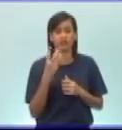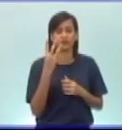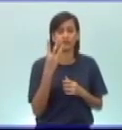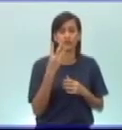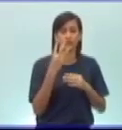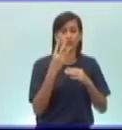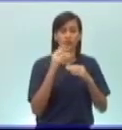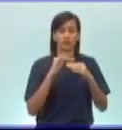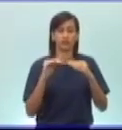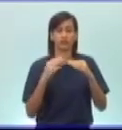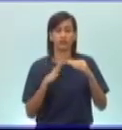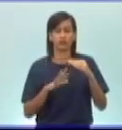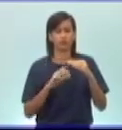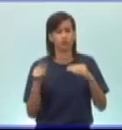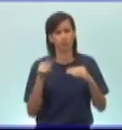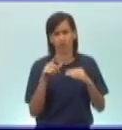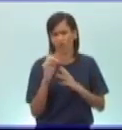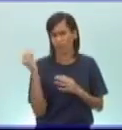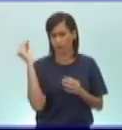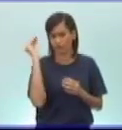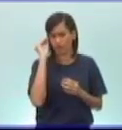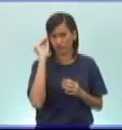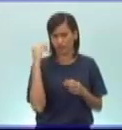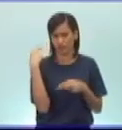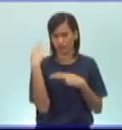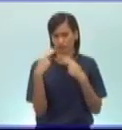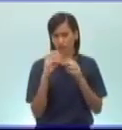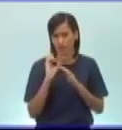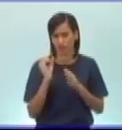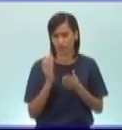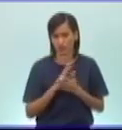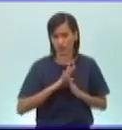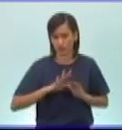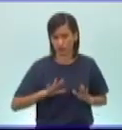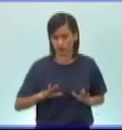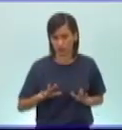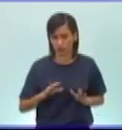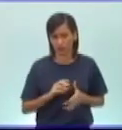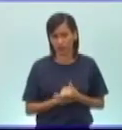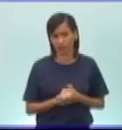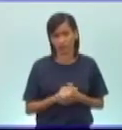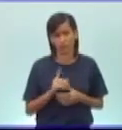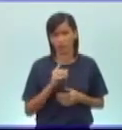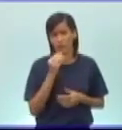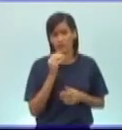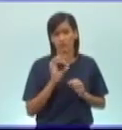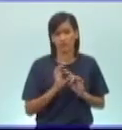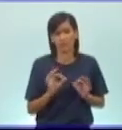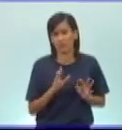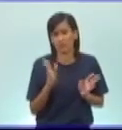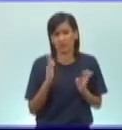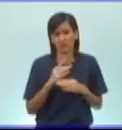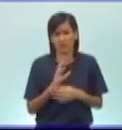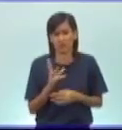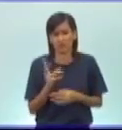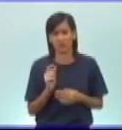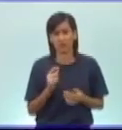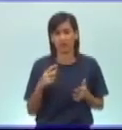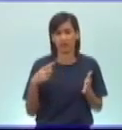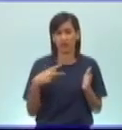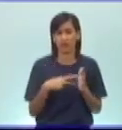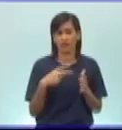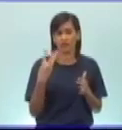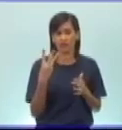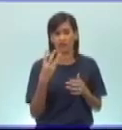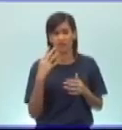ustedes aprendieron a hacerlo en clase, aquí lo podemos hacer, no podemos simplificar porque no existe ningún número que divida a 3, que también divida